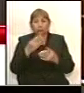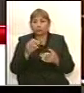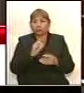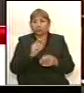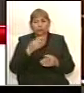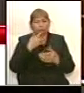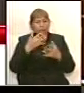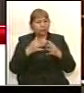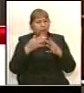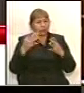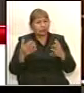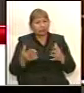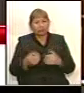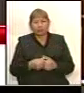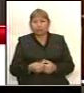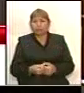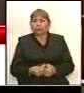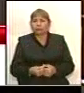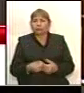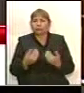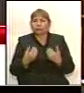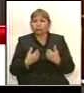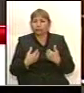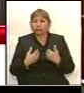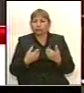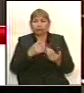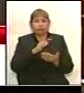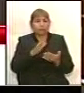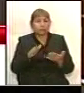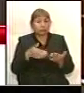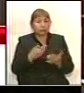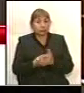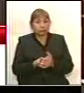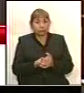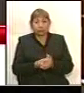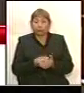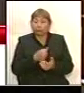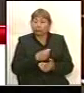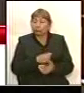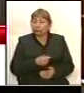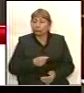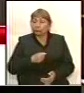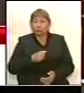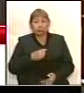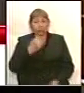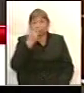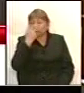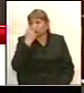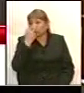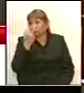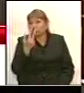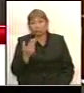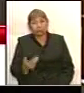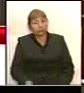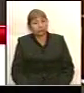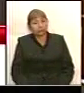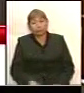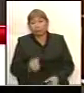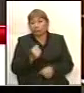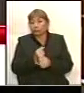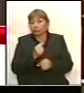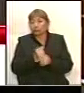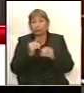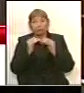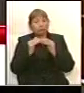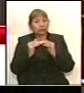las grandes agroindustriales que tienen de todo y que lamentablemente no vemos que haya un trabajo de equidad,